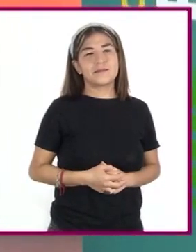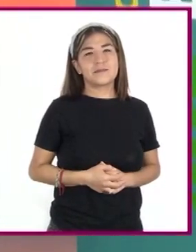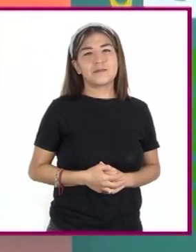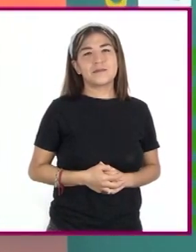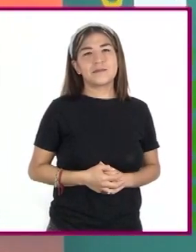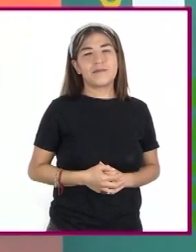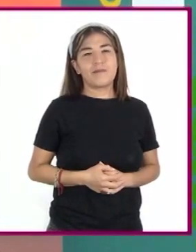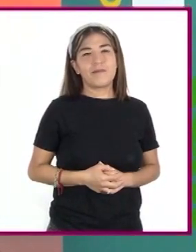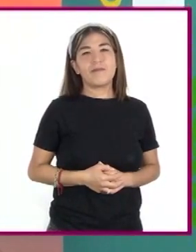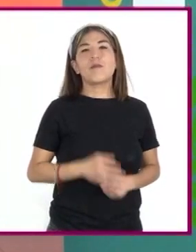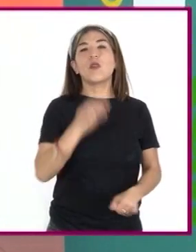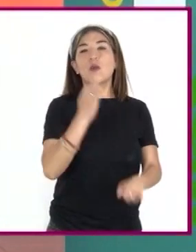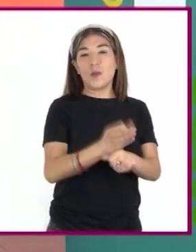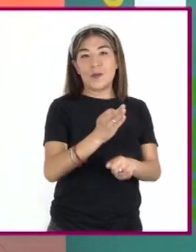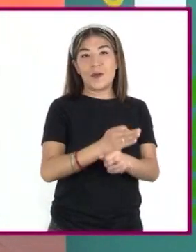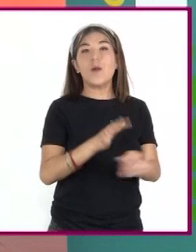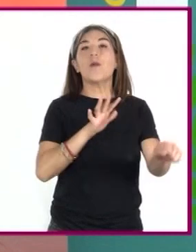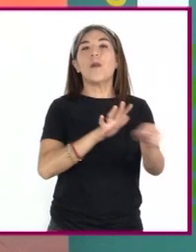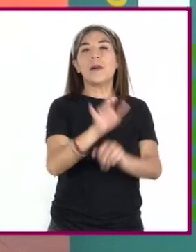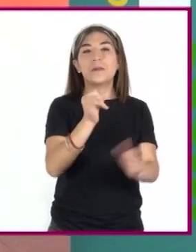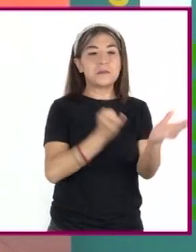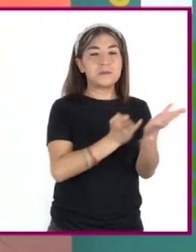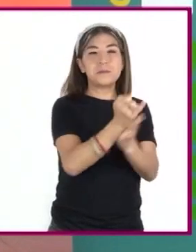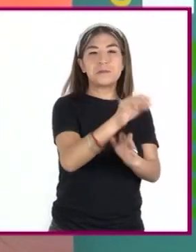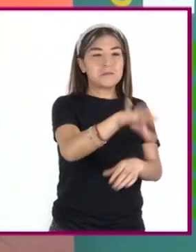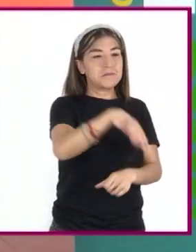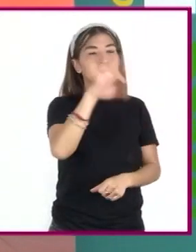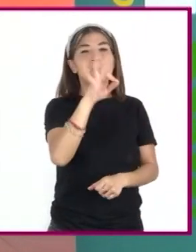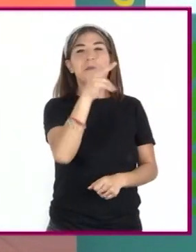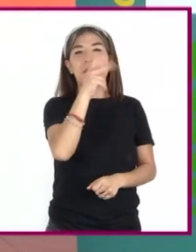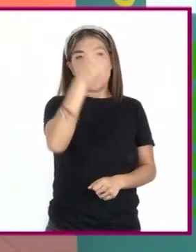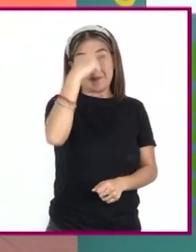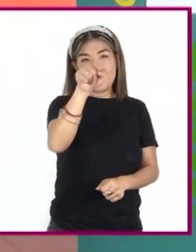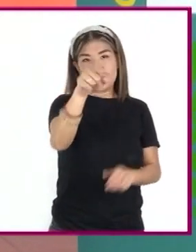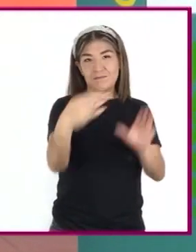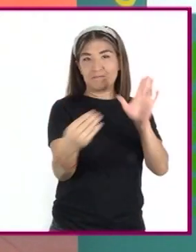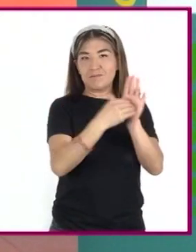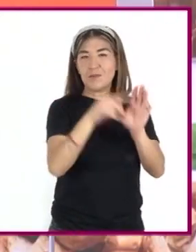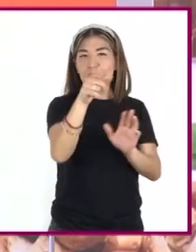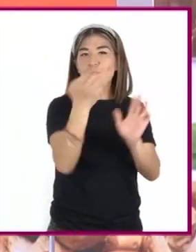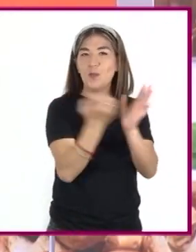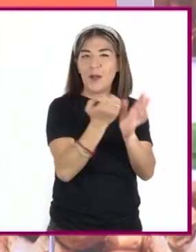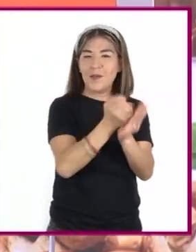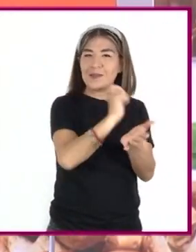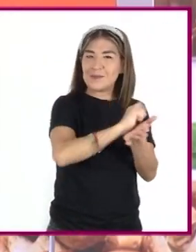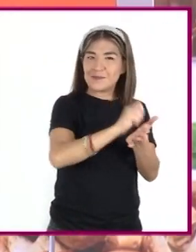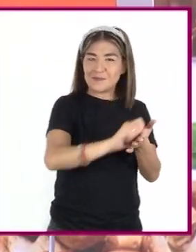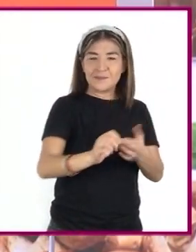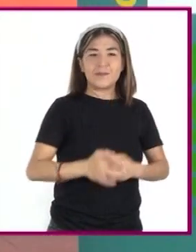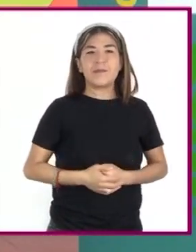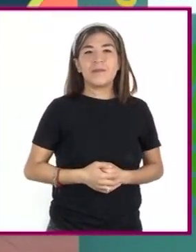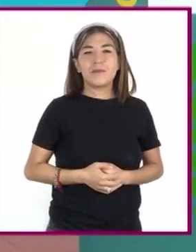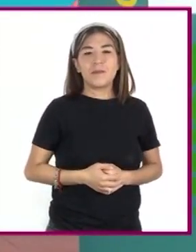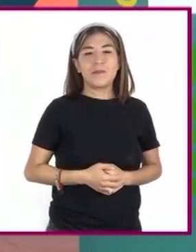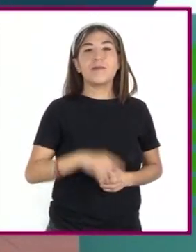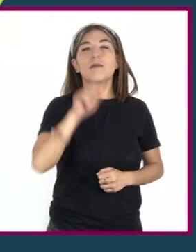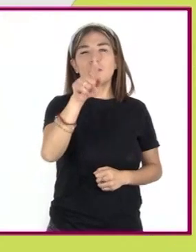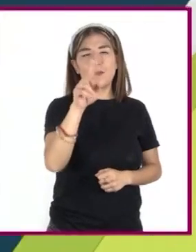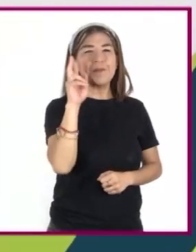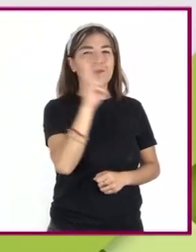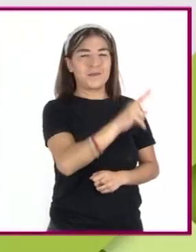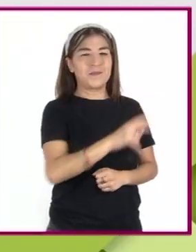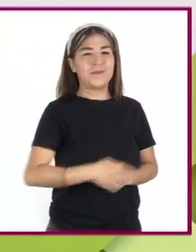Es momento de decidir qué palabra agregarán a su abecedario biológico. Para ello, les daremos una